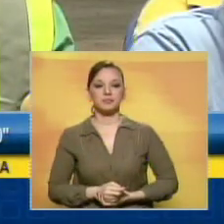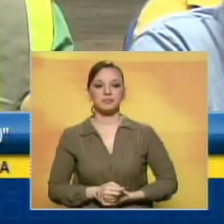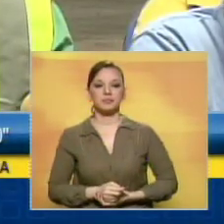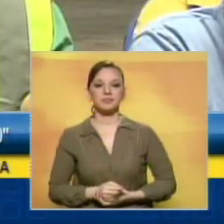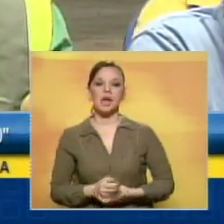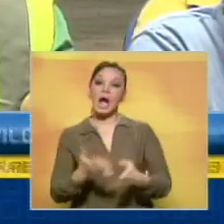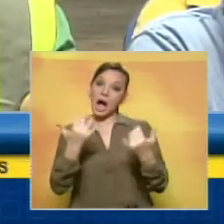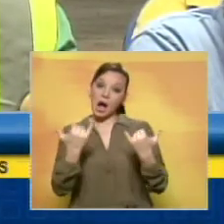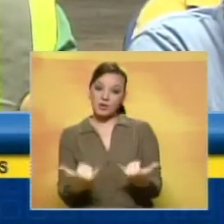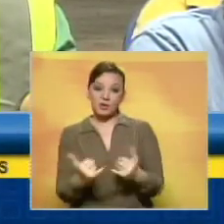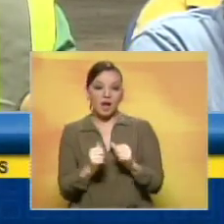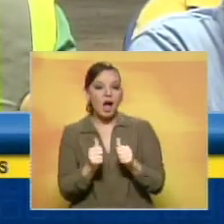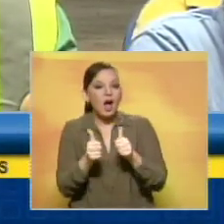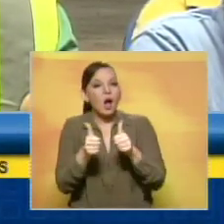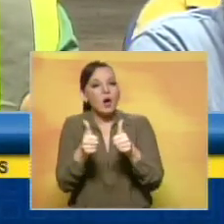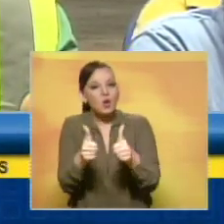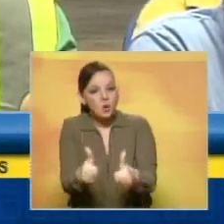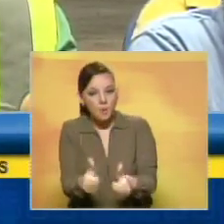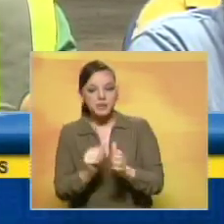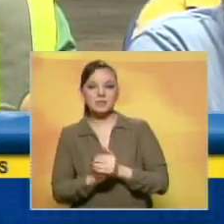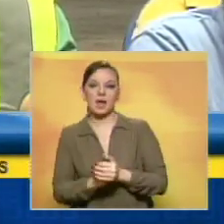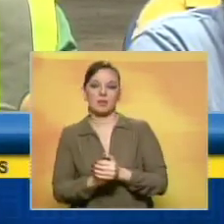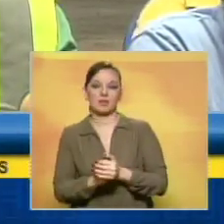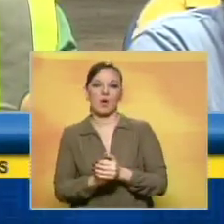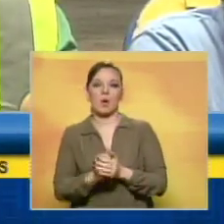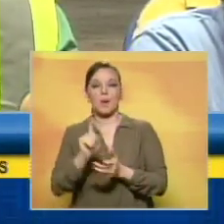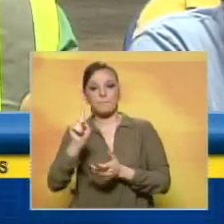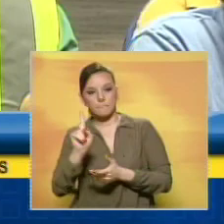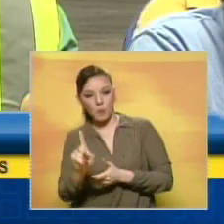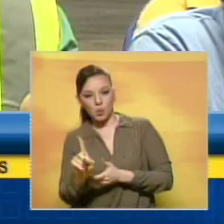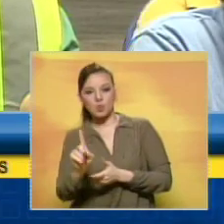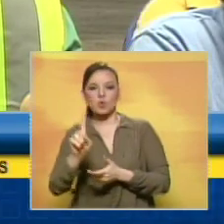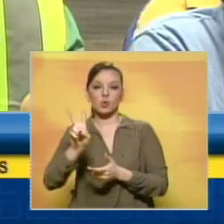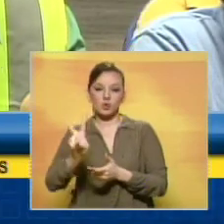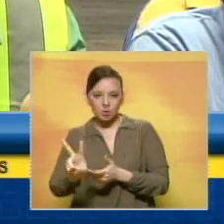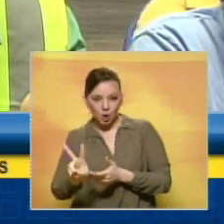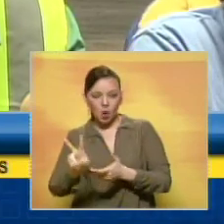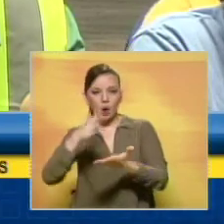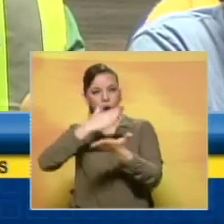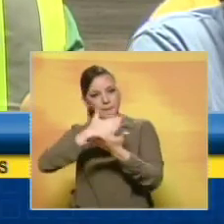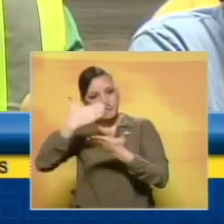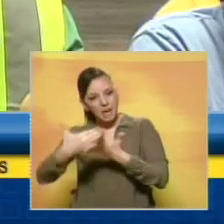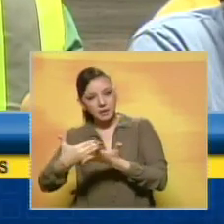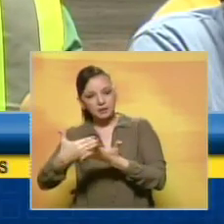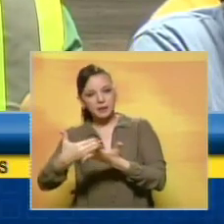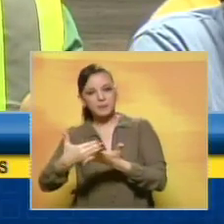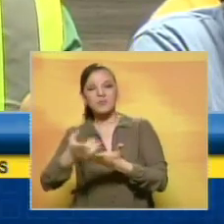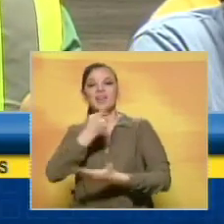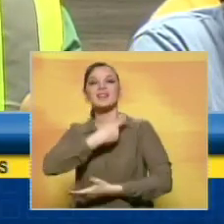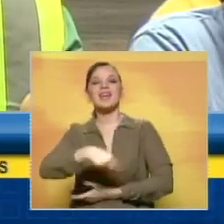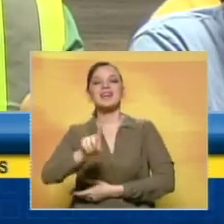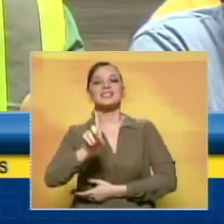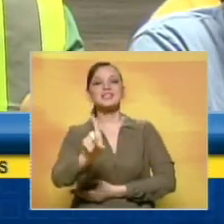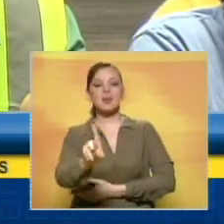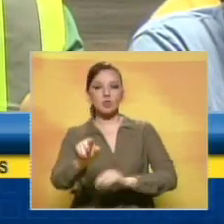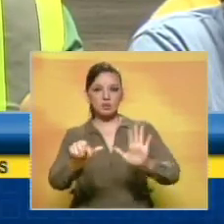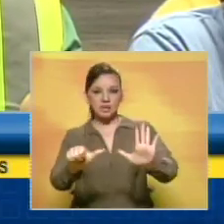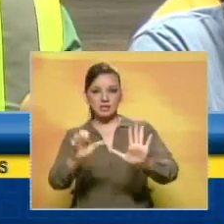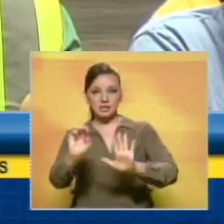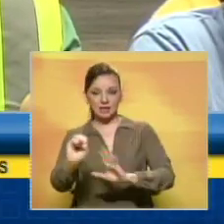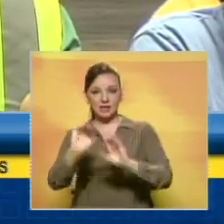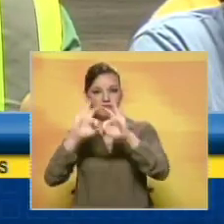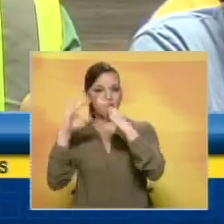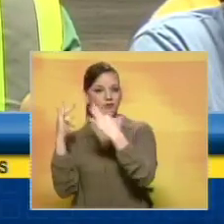Apenas estamos comenzando la fase 1 y 2 de la Operación Zamora, que involucra 160 familias. Para fines de esta